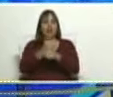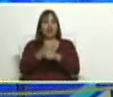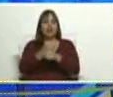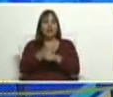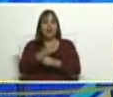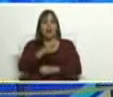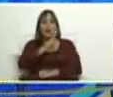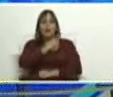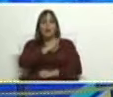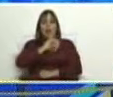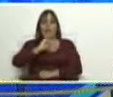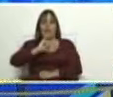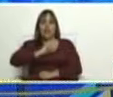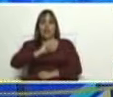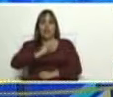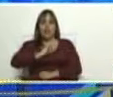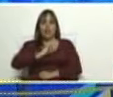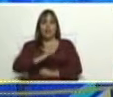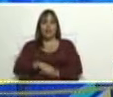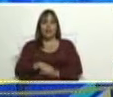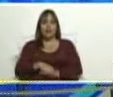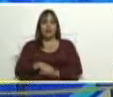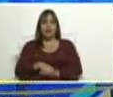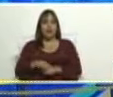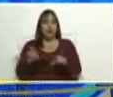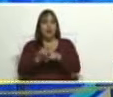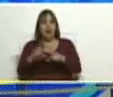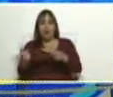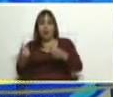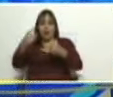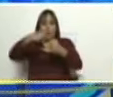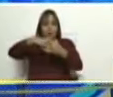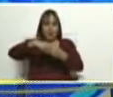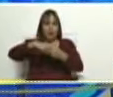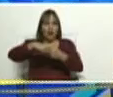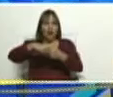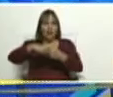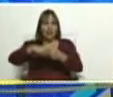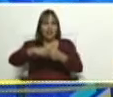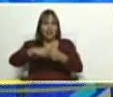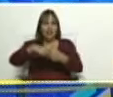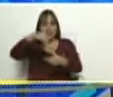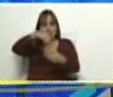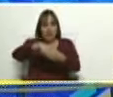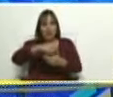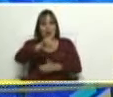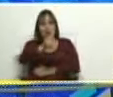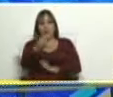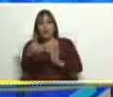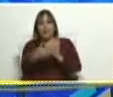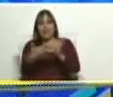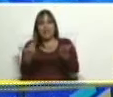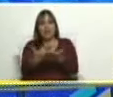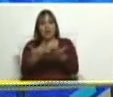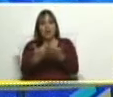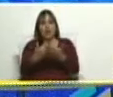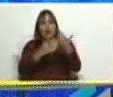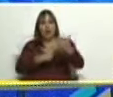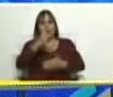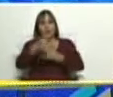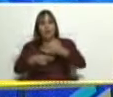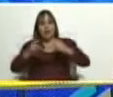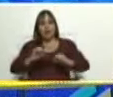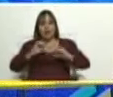identidad, consiste en incorporar en 1.000 escuelas como programa de